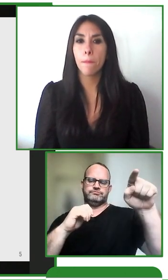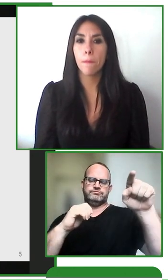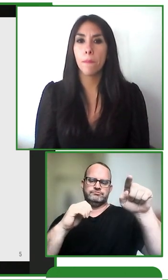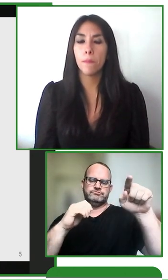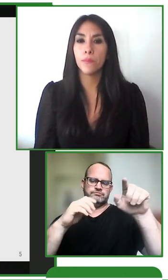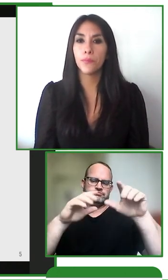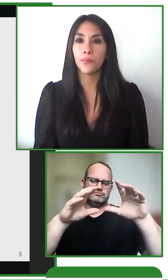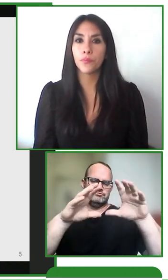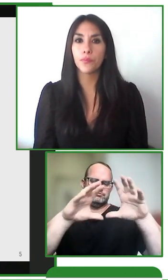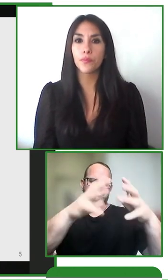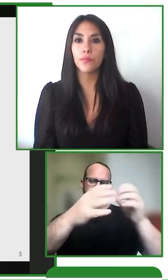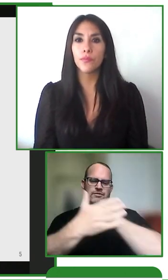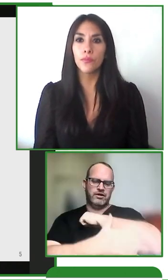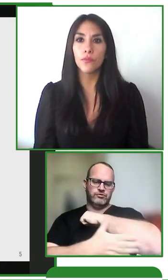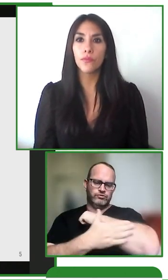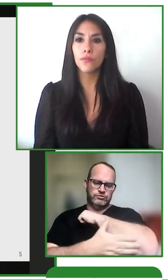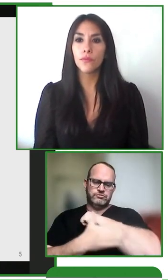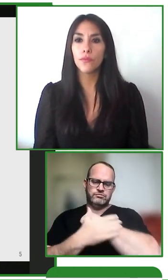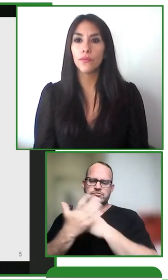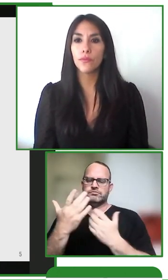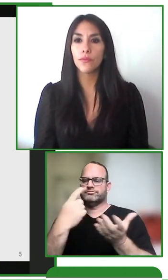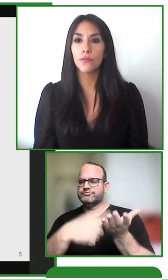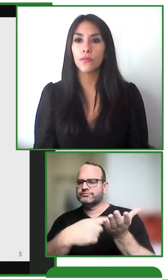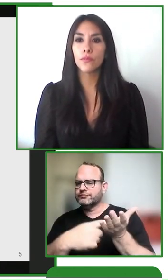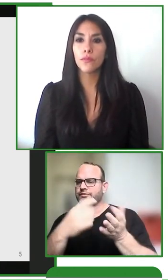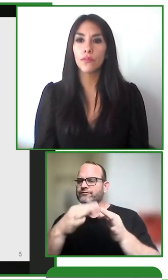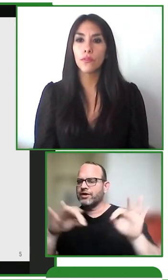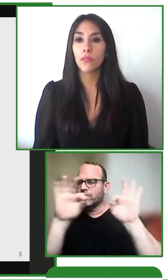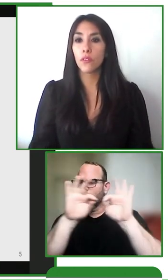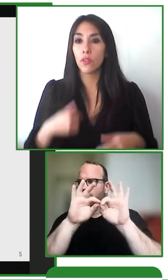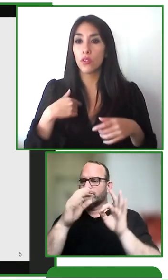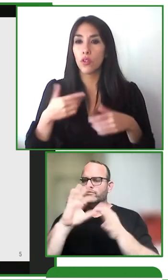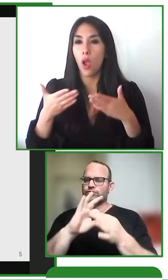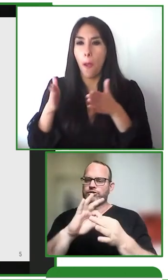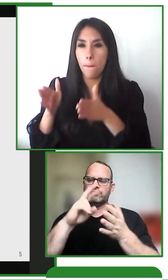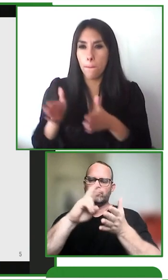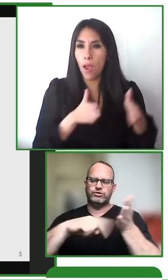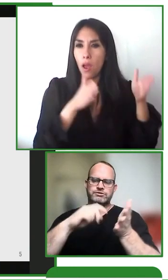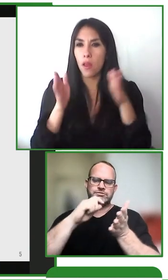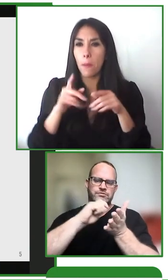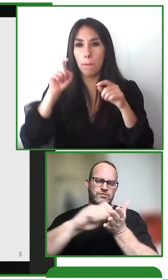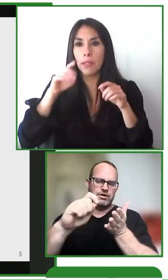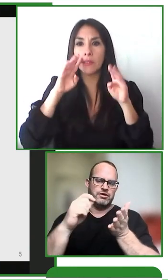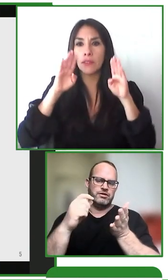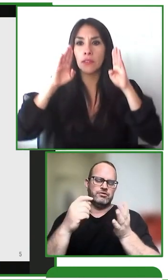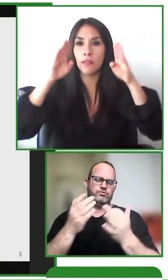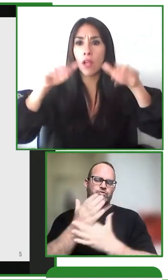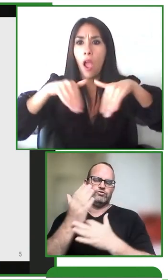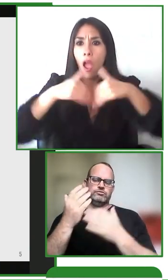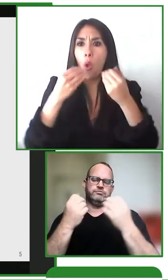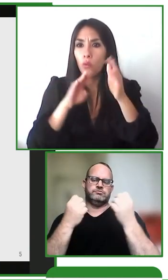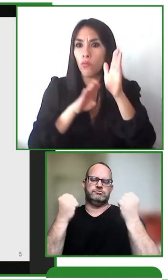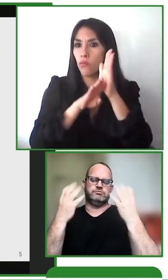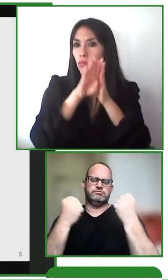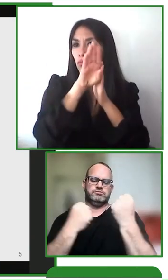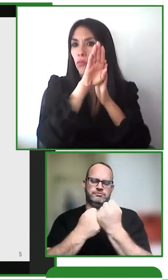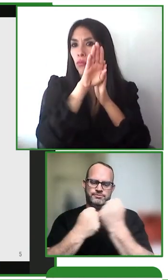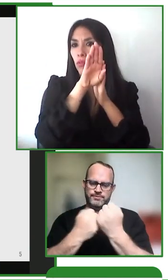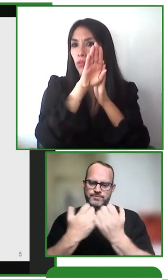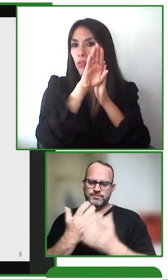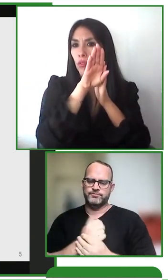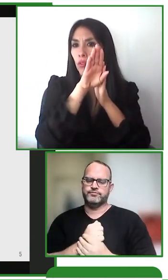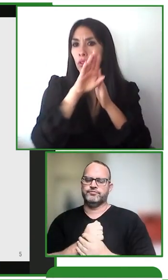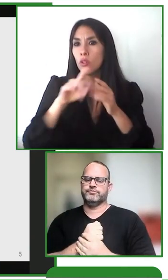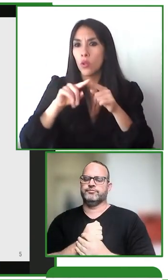Nuestra estrategia se ha enfocado en desarrollar alianzas con diferentes países. Hemos hablado acerca de